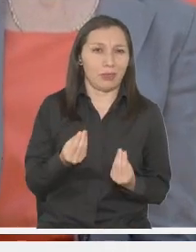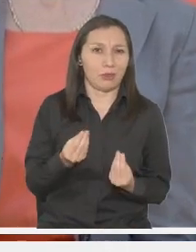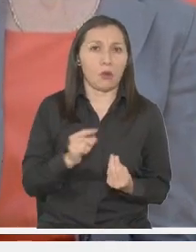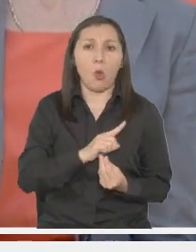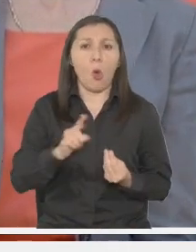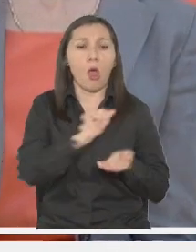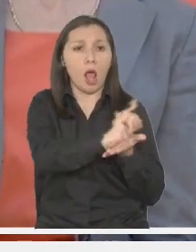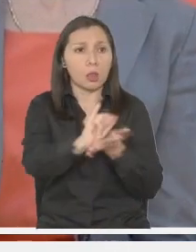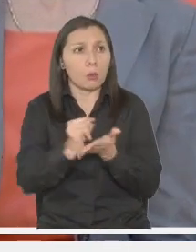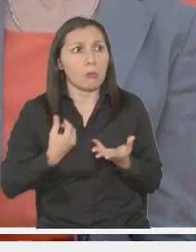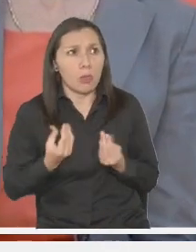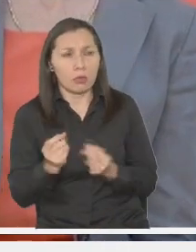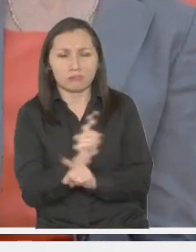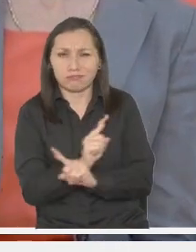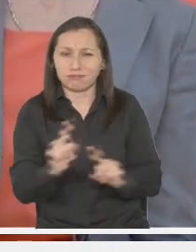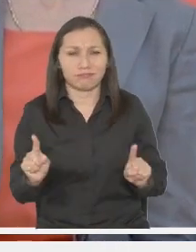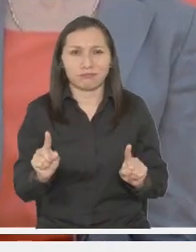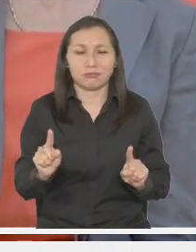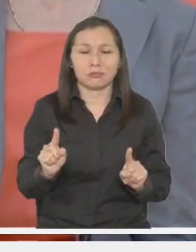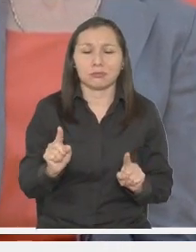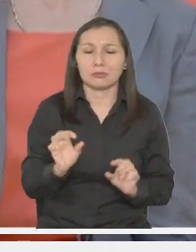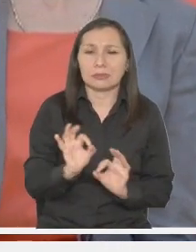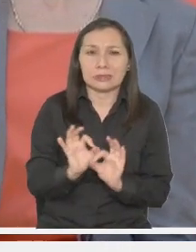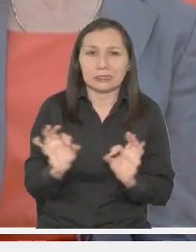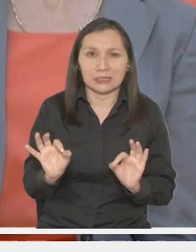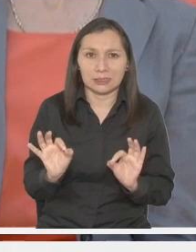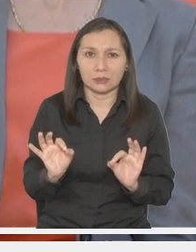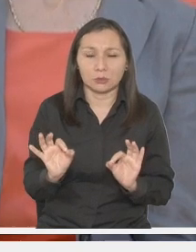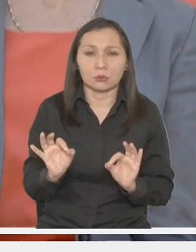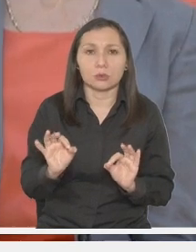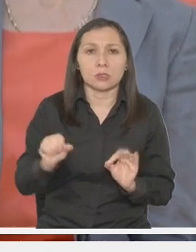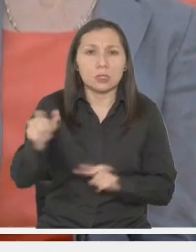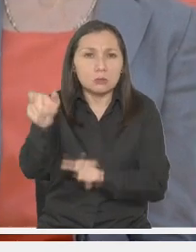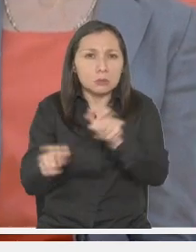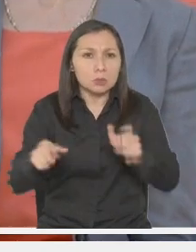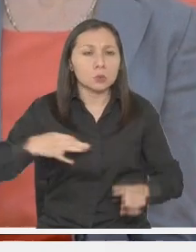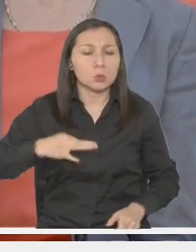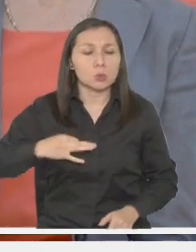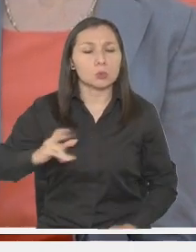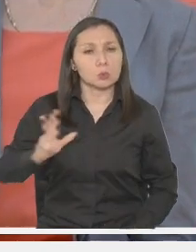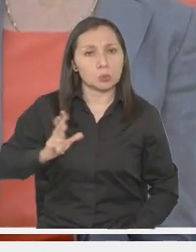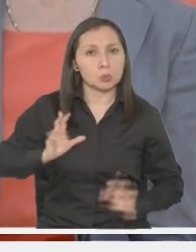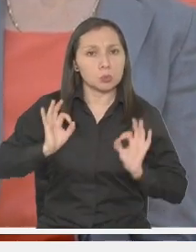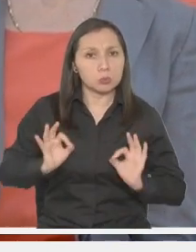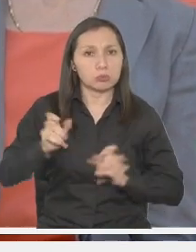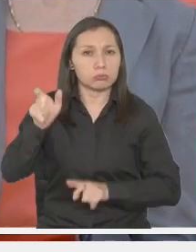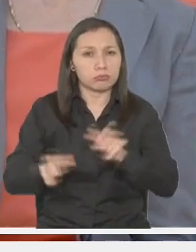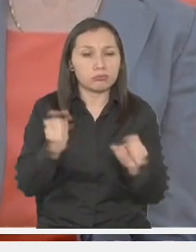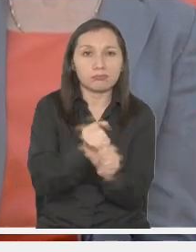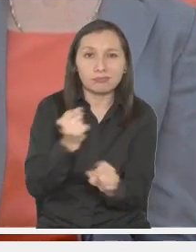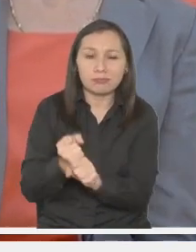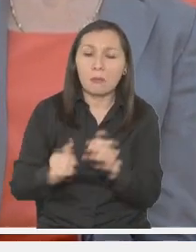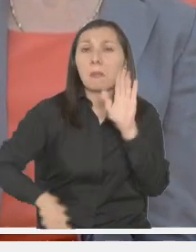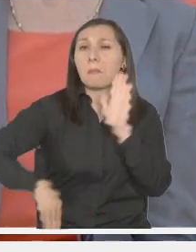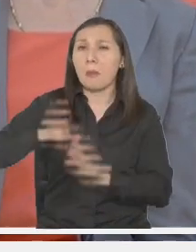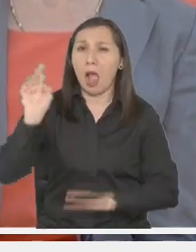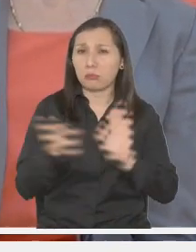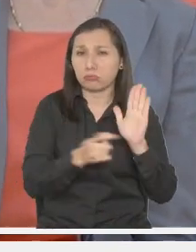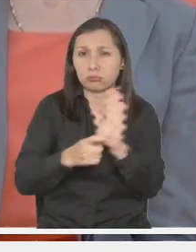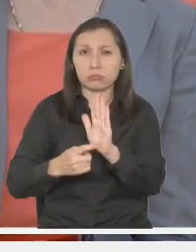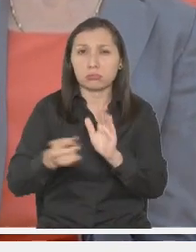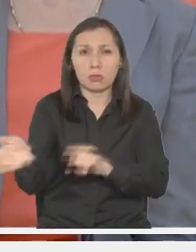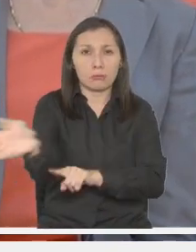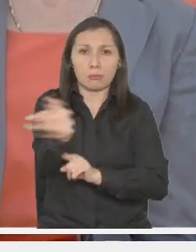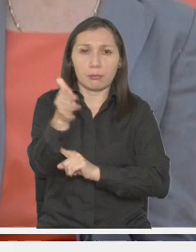No las instituciones, ni menos la ciudadanía honesta, trabajadora, que es la gran mayoría de nuestra